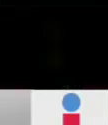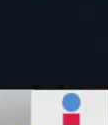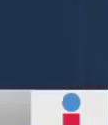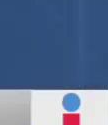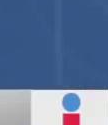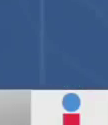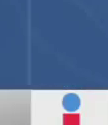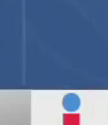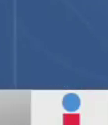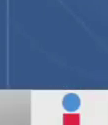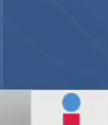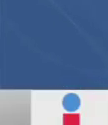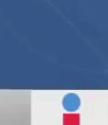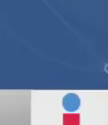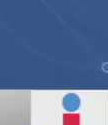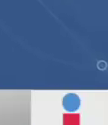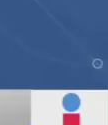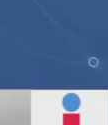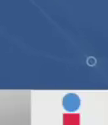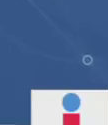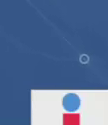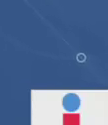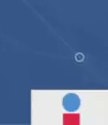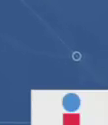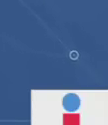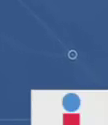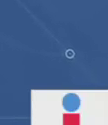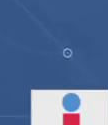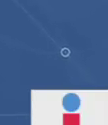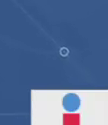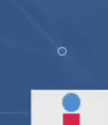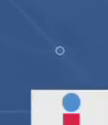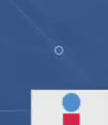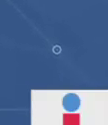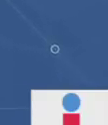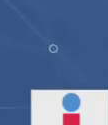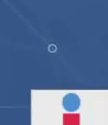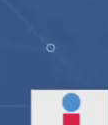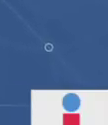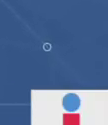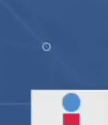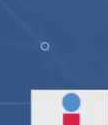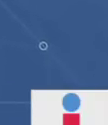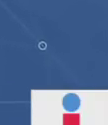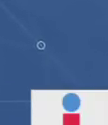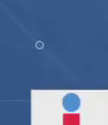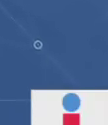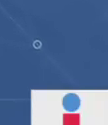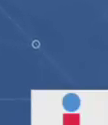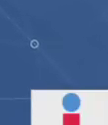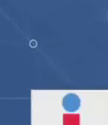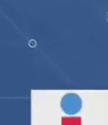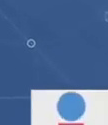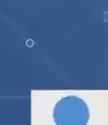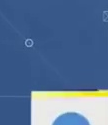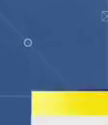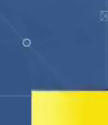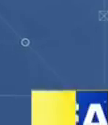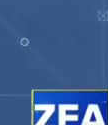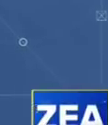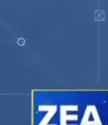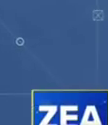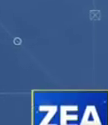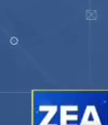menores. Ante la necesidad de garantizar la seguridad de sus integrantes, la familia Levarón decidió trasladar a los